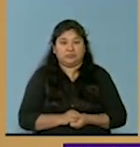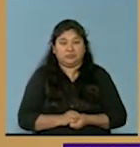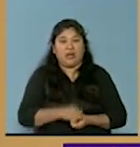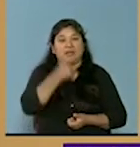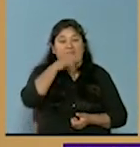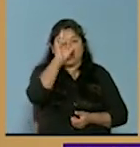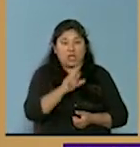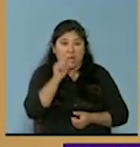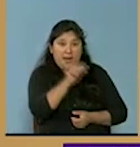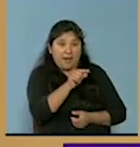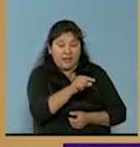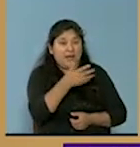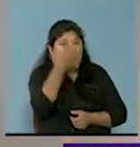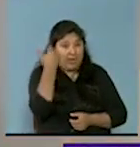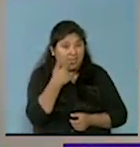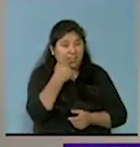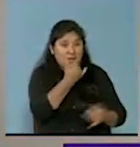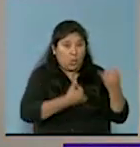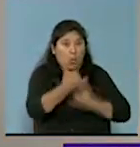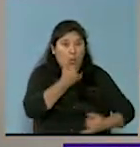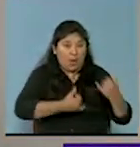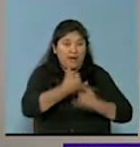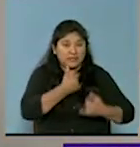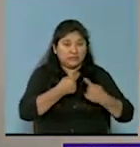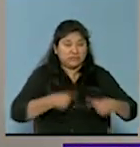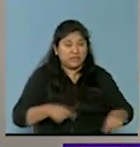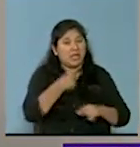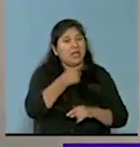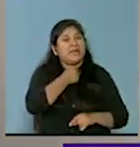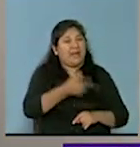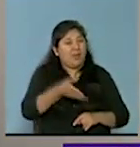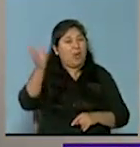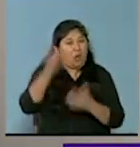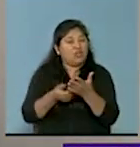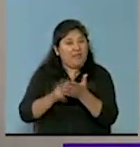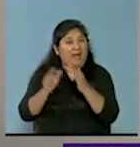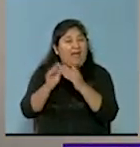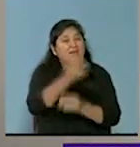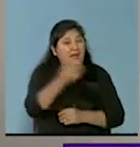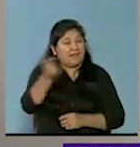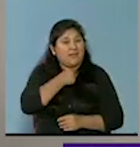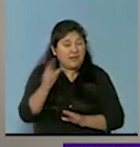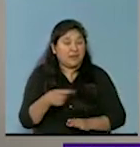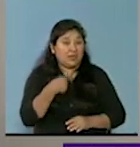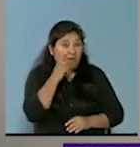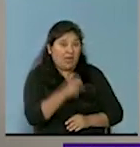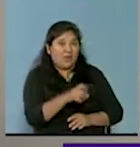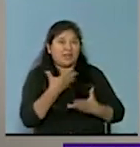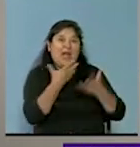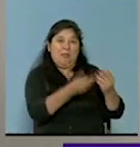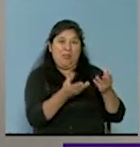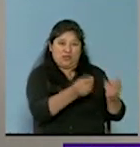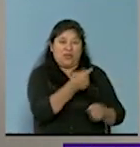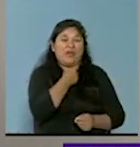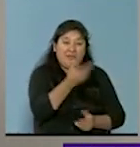volver a casa así que estamos tratando de establecer los vínculos eso estoy va a preguntar a ustedes ven las mismas personas en los mismos lugares y si